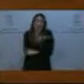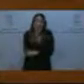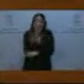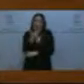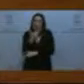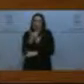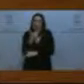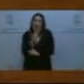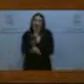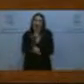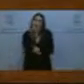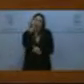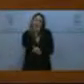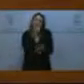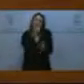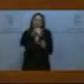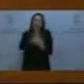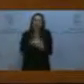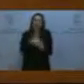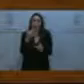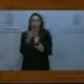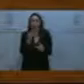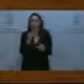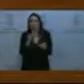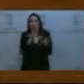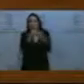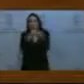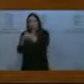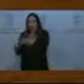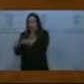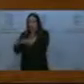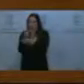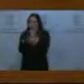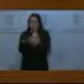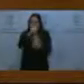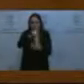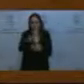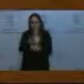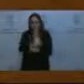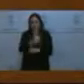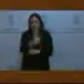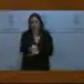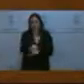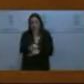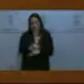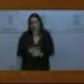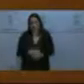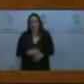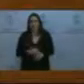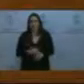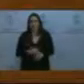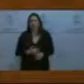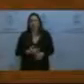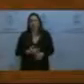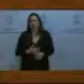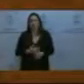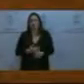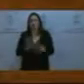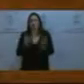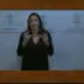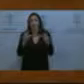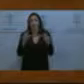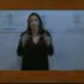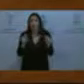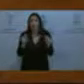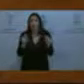cuente con el voto favorable de todos y cada uno de los grupos aquí representados. Y ya para terminar,